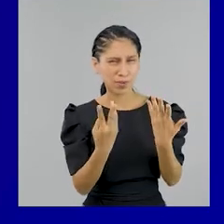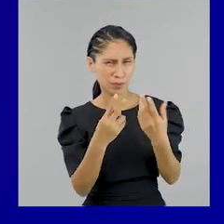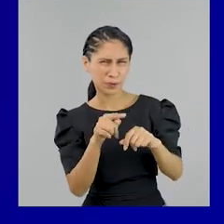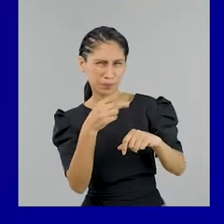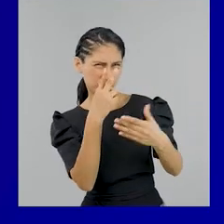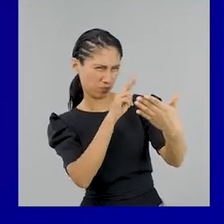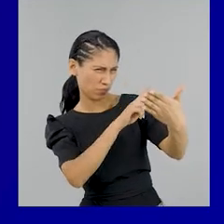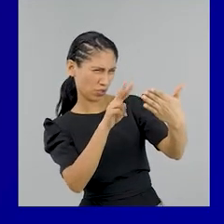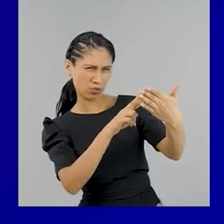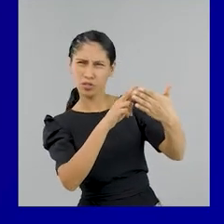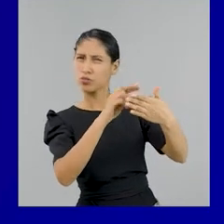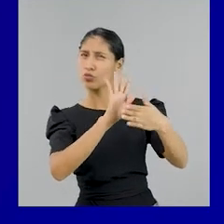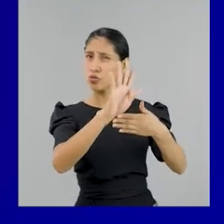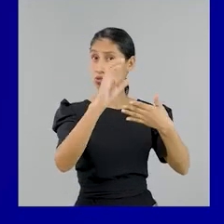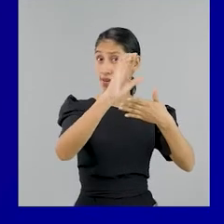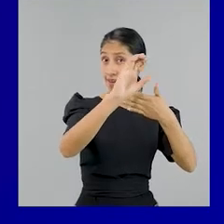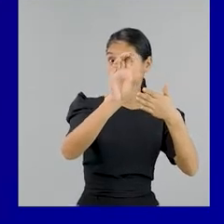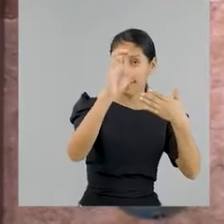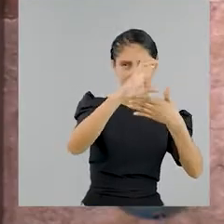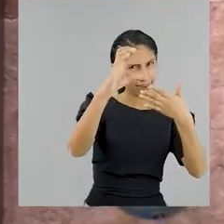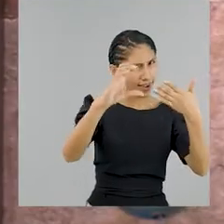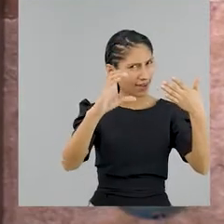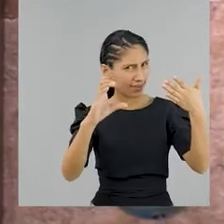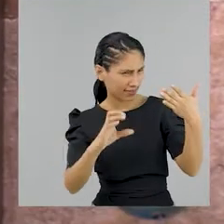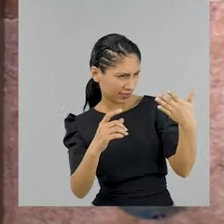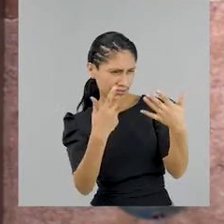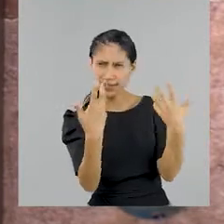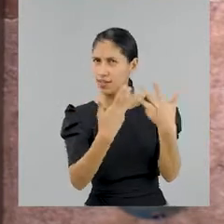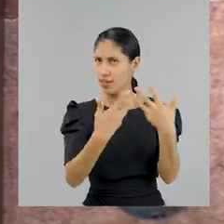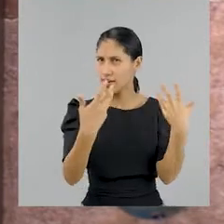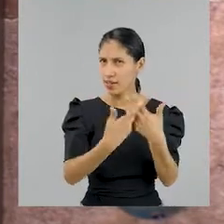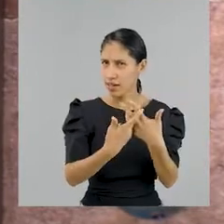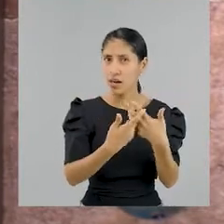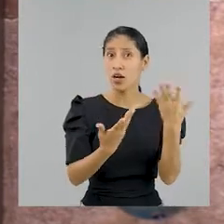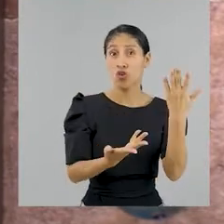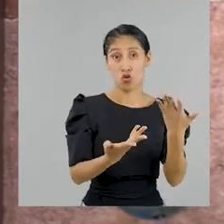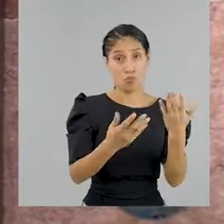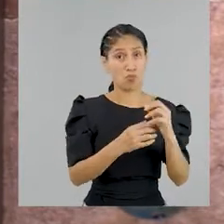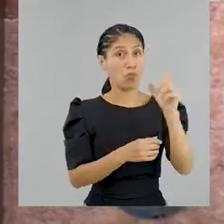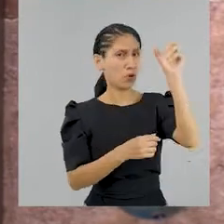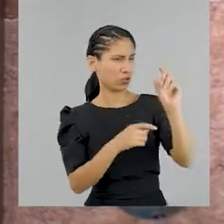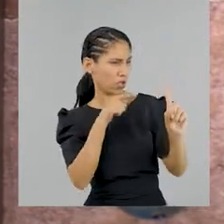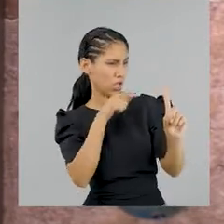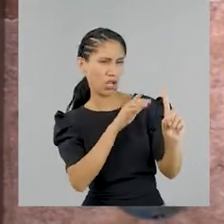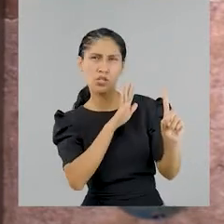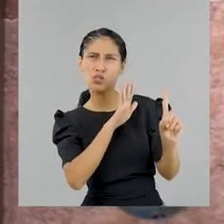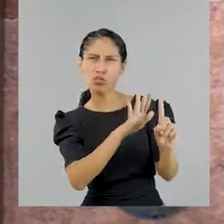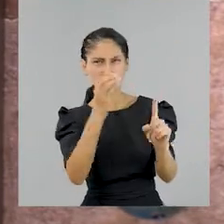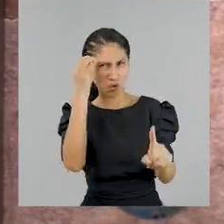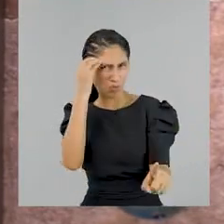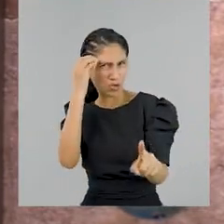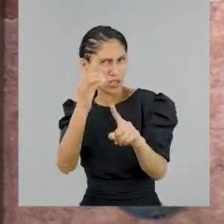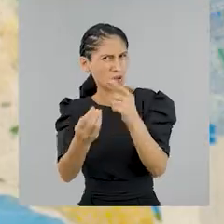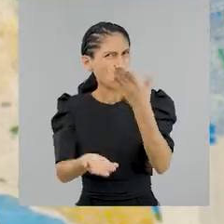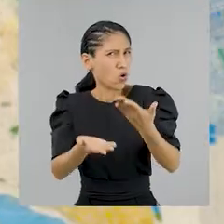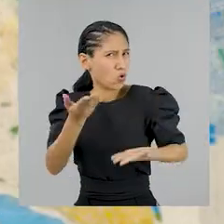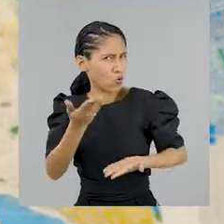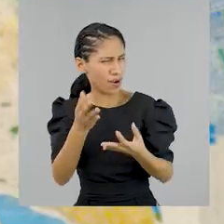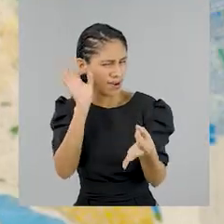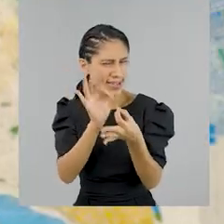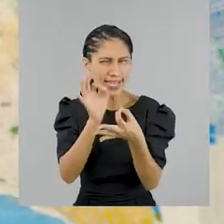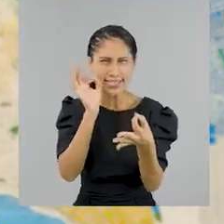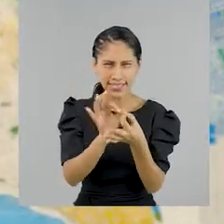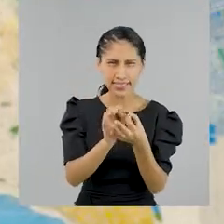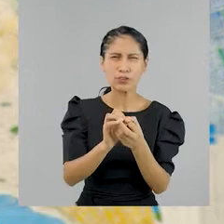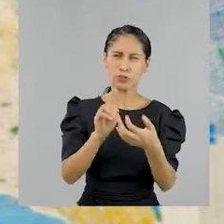Veo que estas características están considerando la acción del texto, la posición del autor y el objetivo del texto.